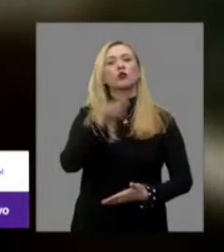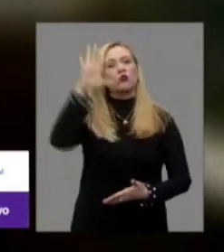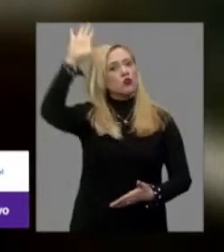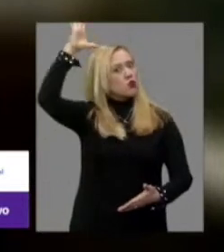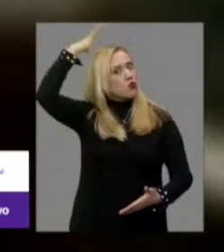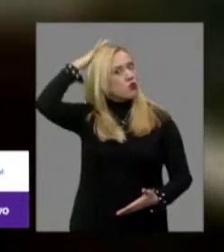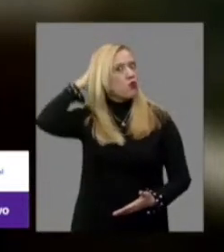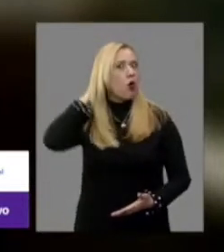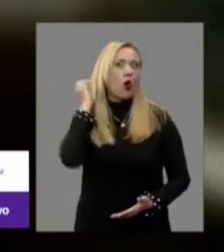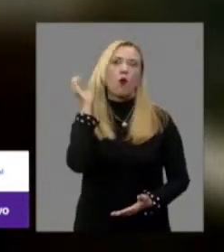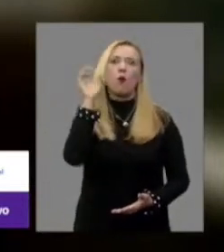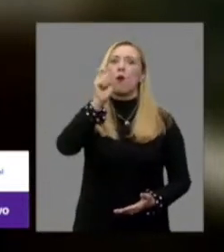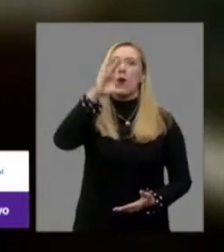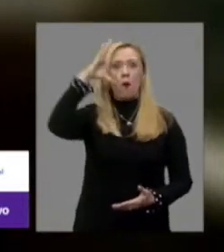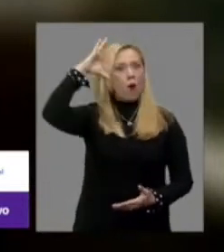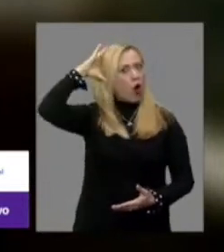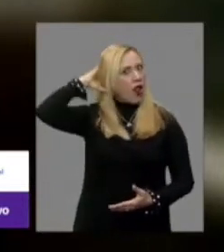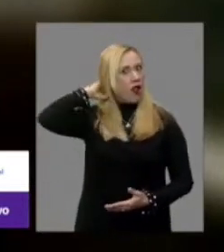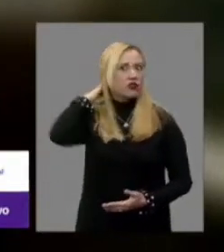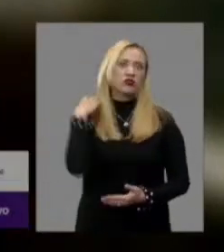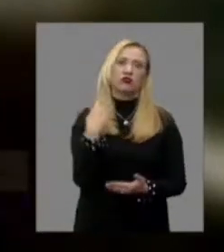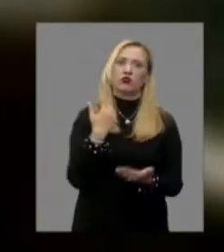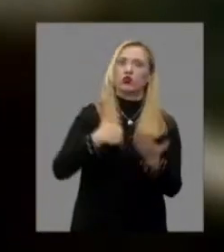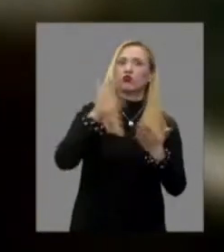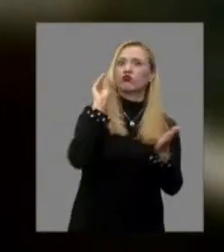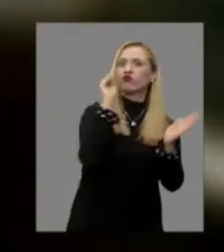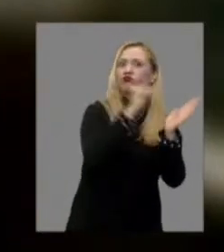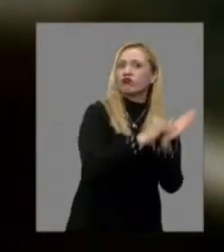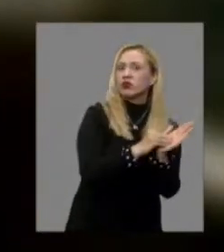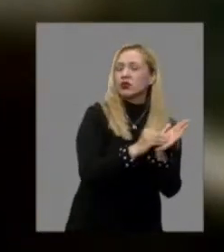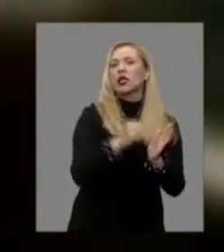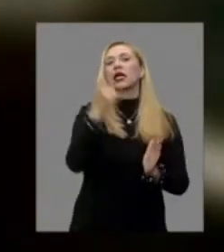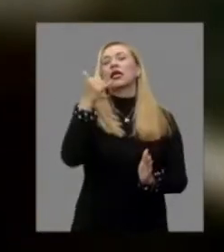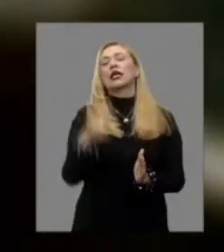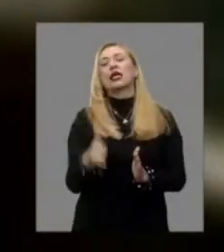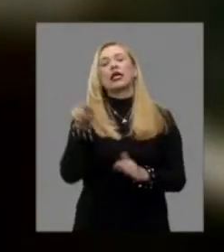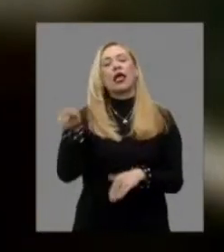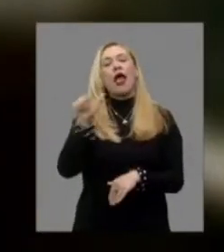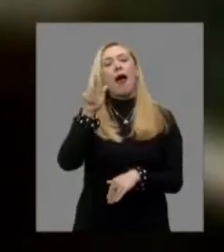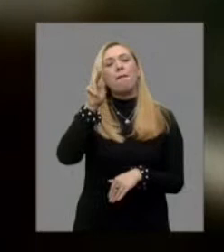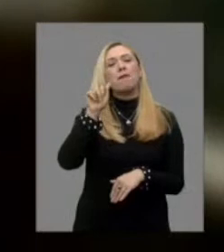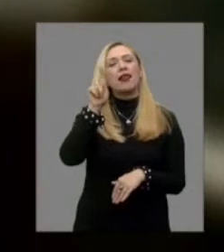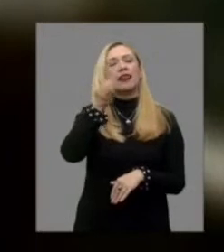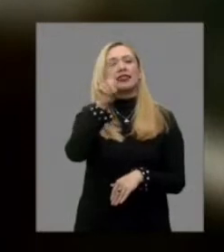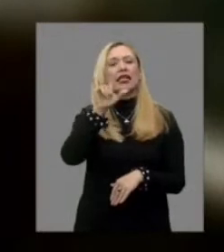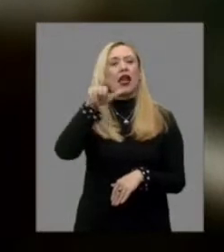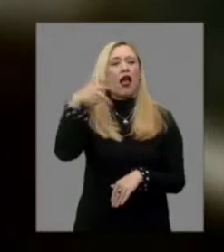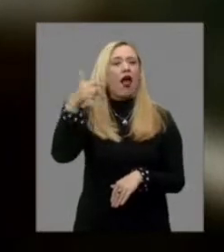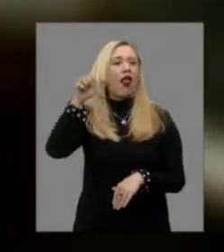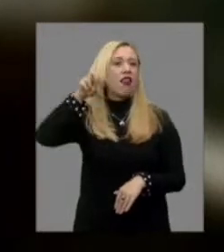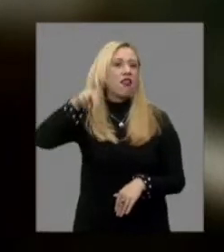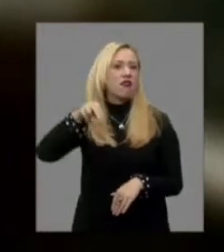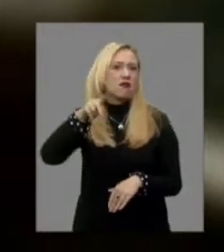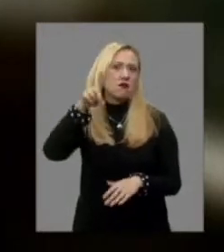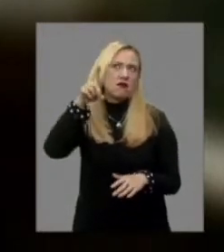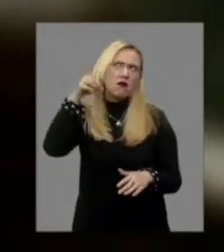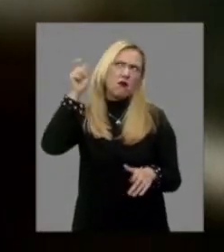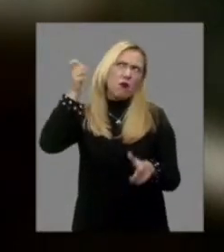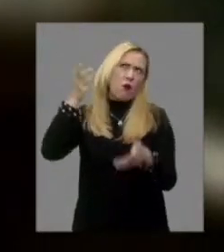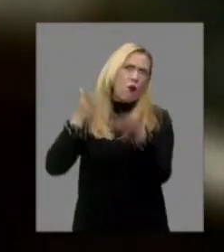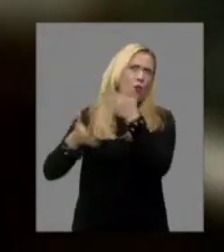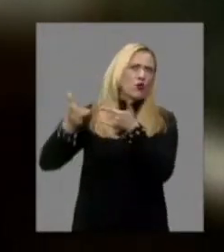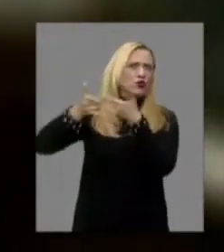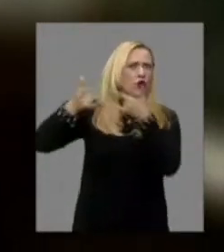1813 o la constitución de Apatzingán de 1814, que sin duda detonaron en nuestro